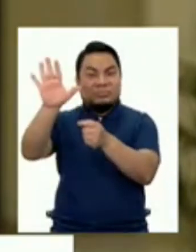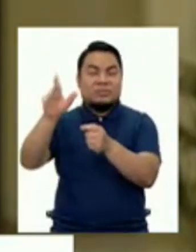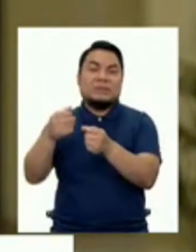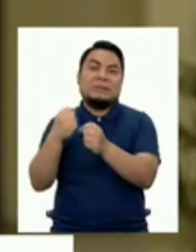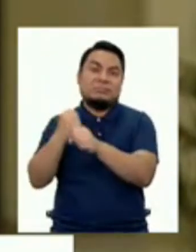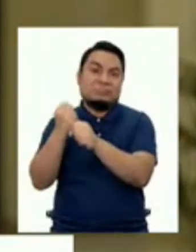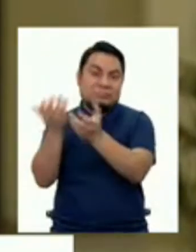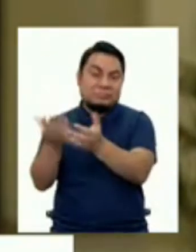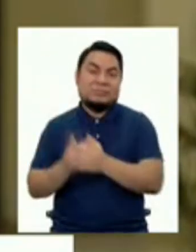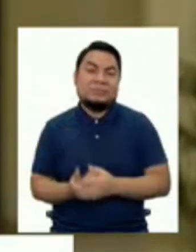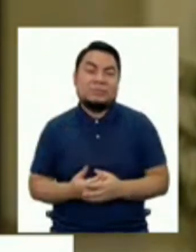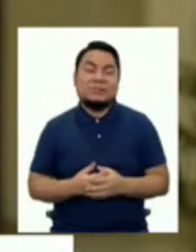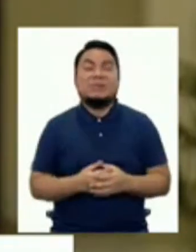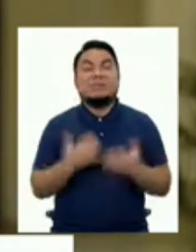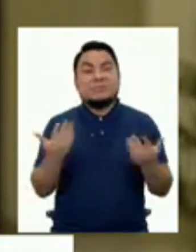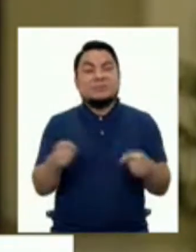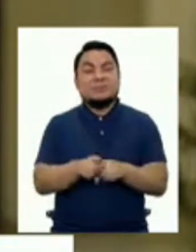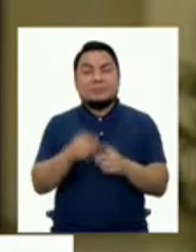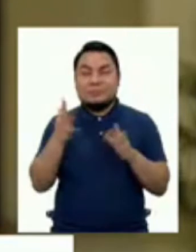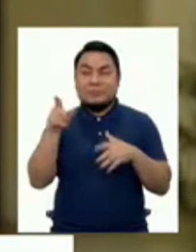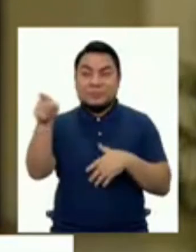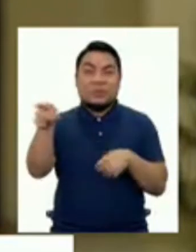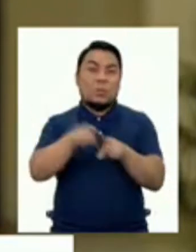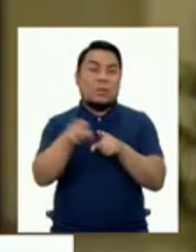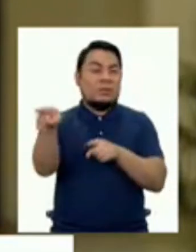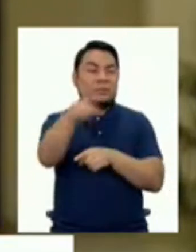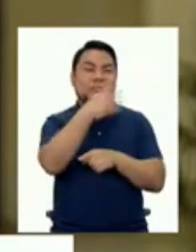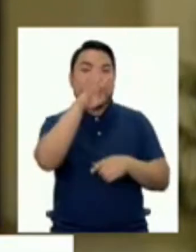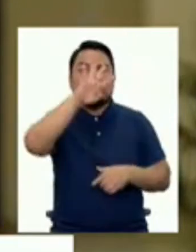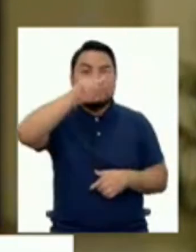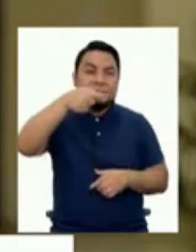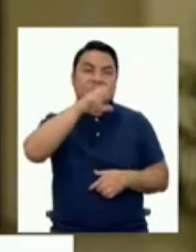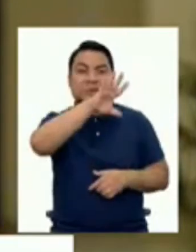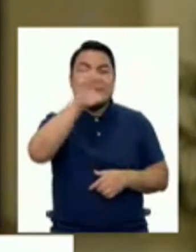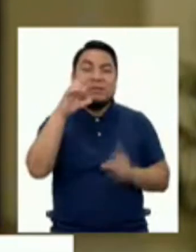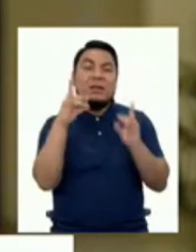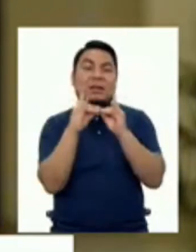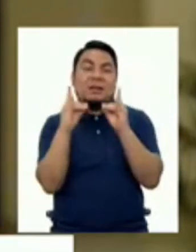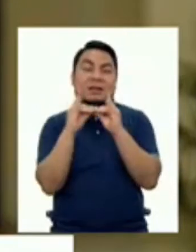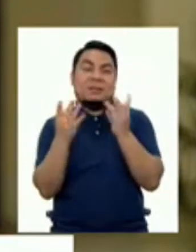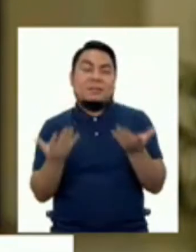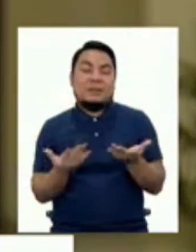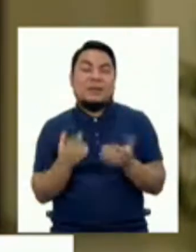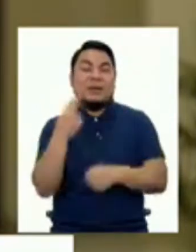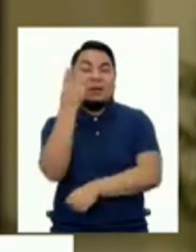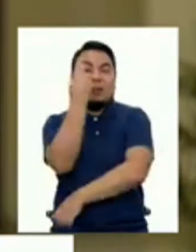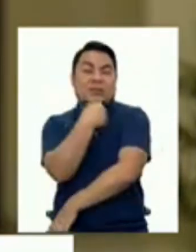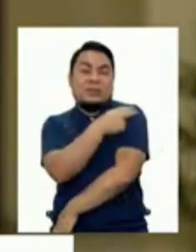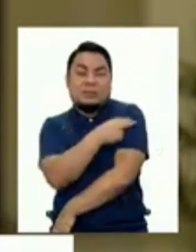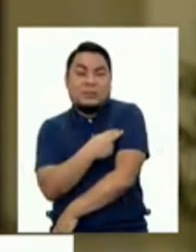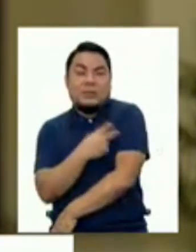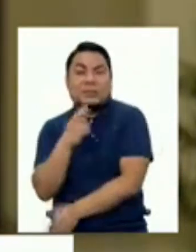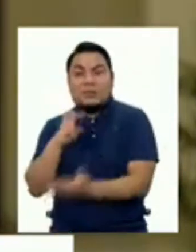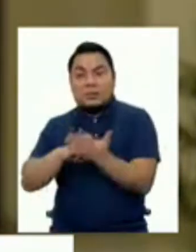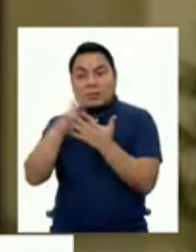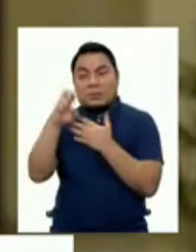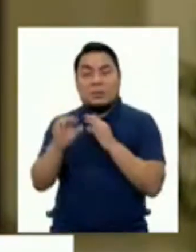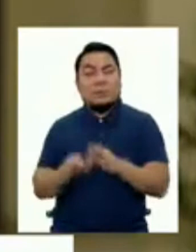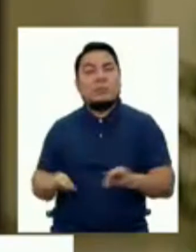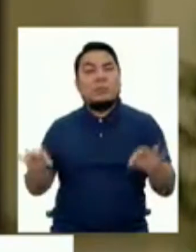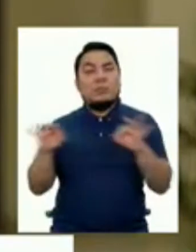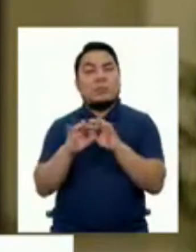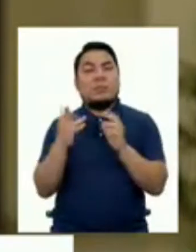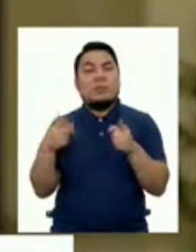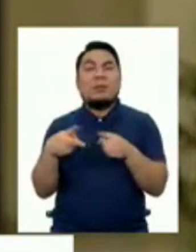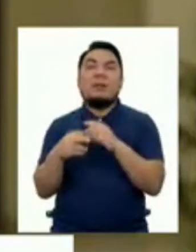regiones. Hemos contabilizado que tenemos más o menos 4.500 camas en hospitales de proyectos importantes que